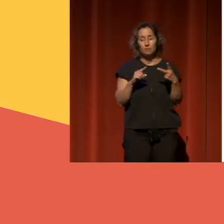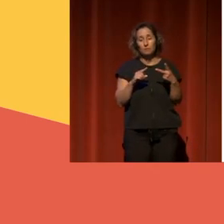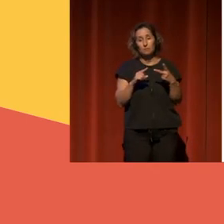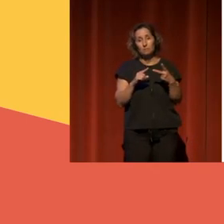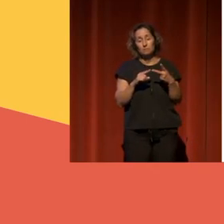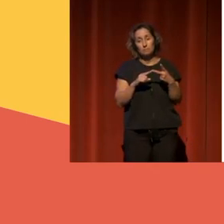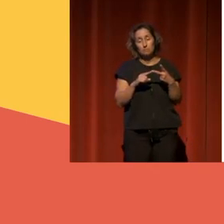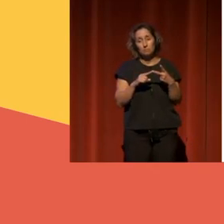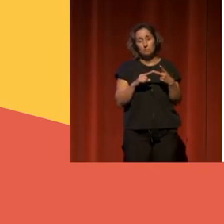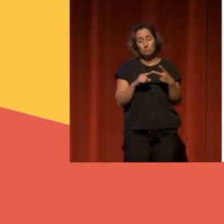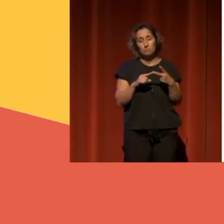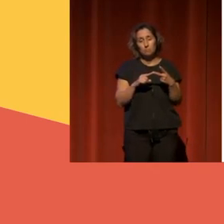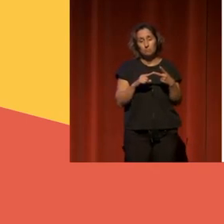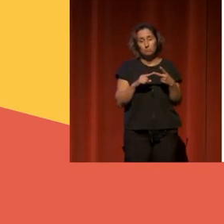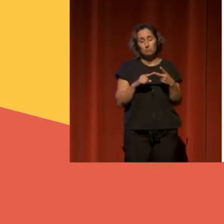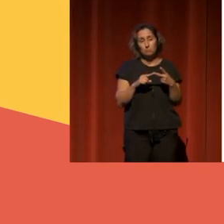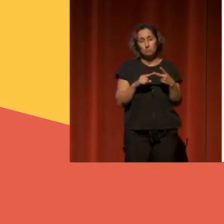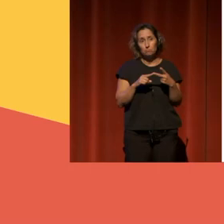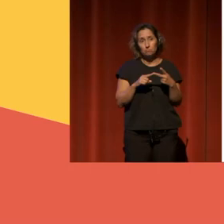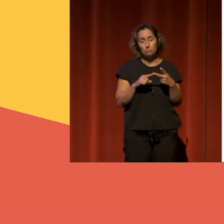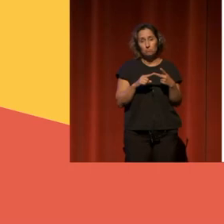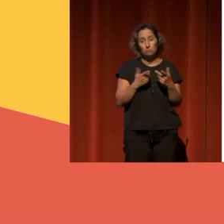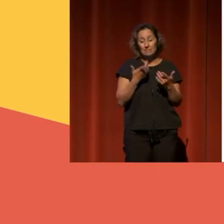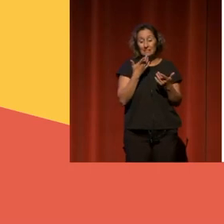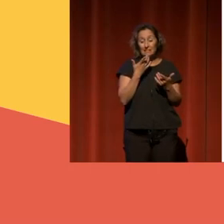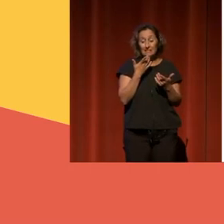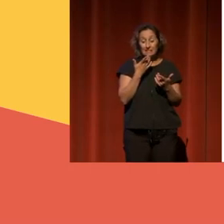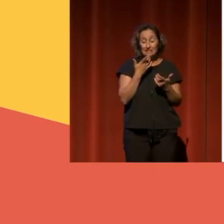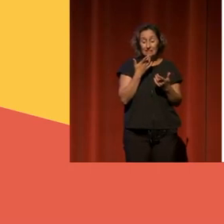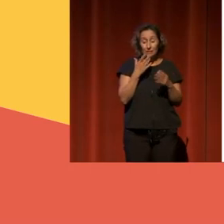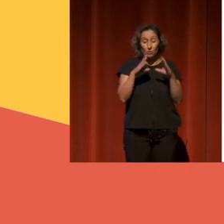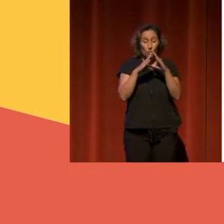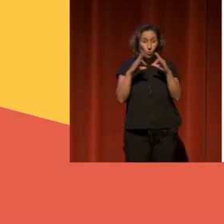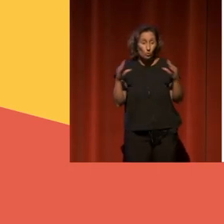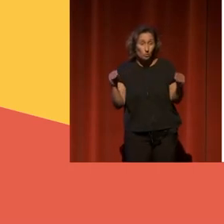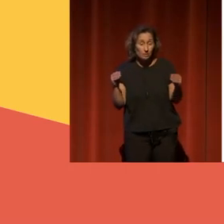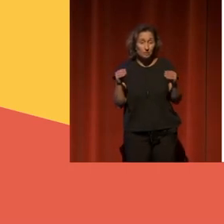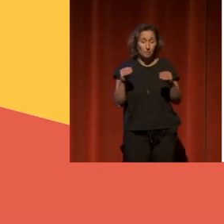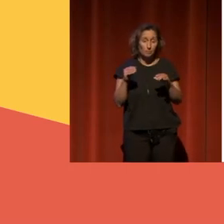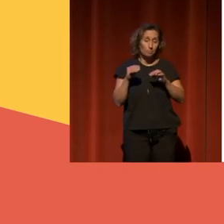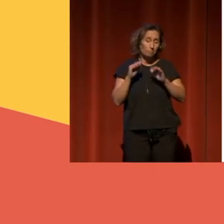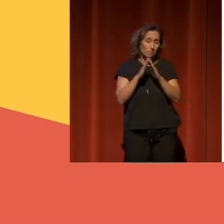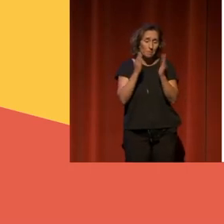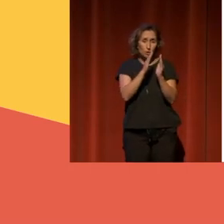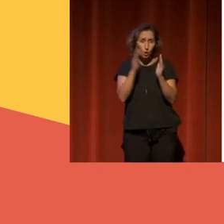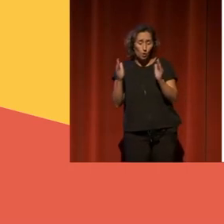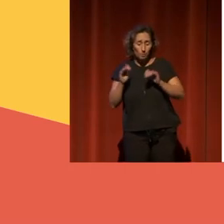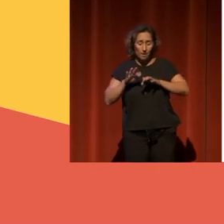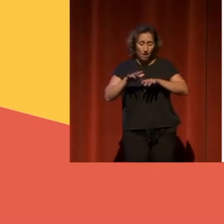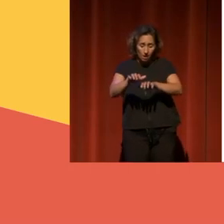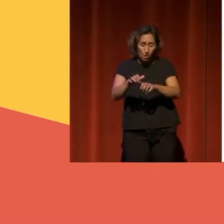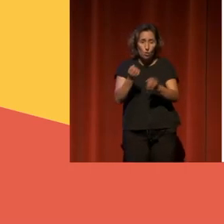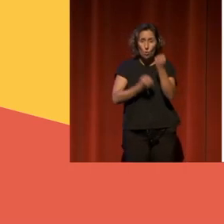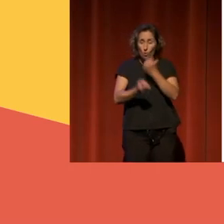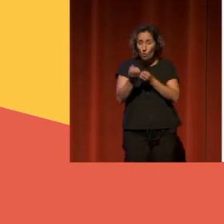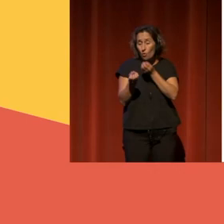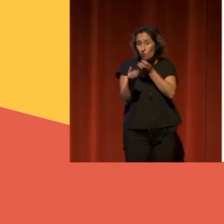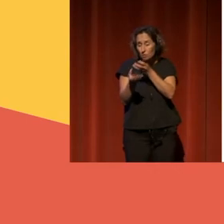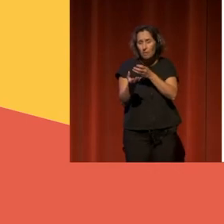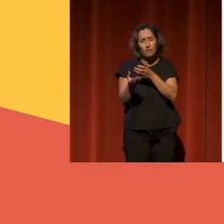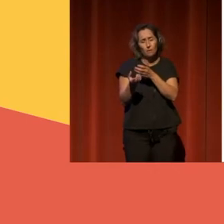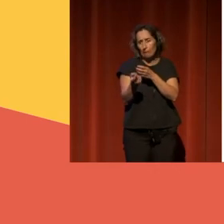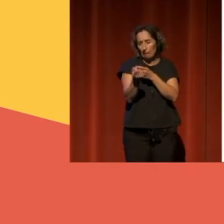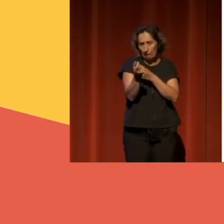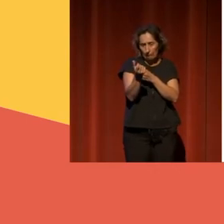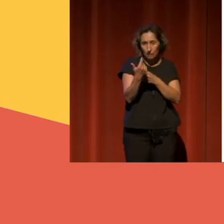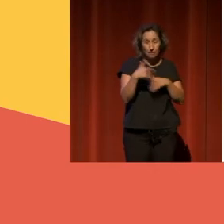menor medida son con la carrera de biblioteconomía o documentación o información. Pero bueno, ya muy poquita